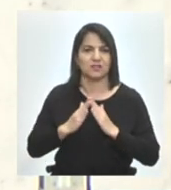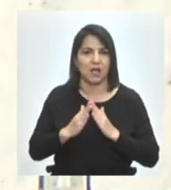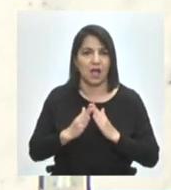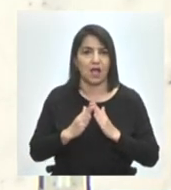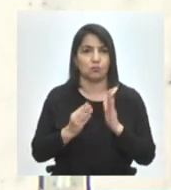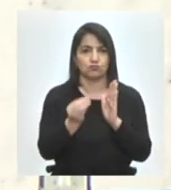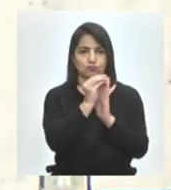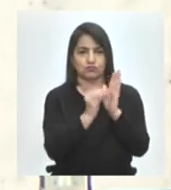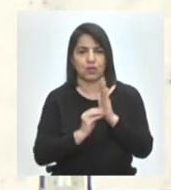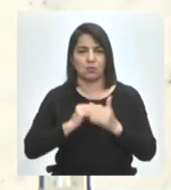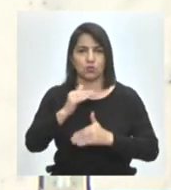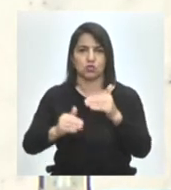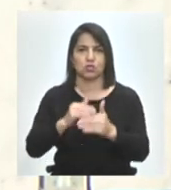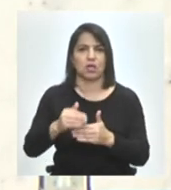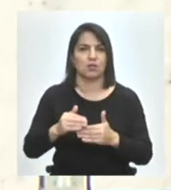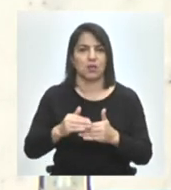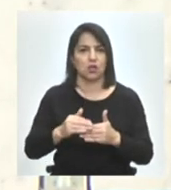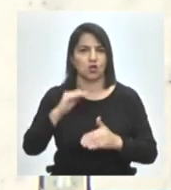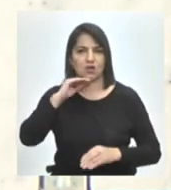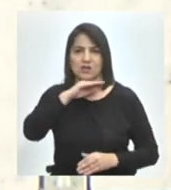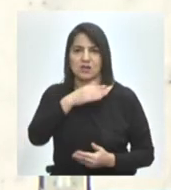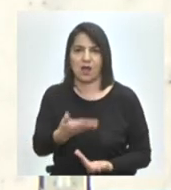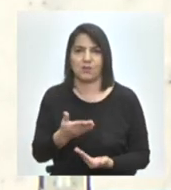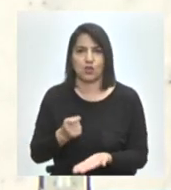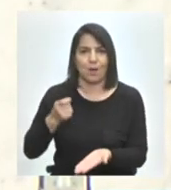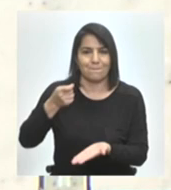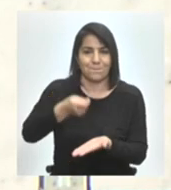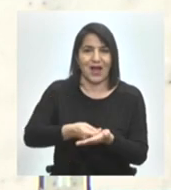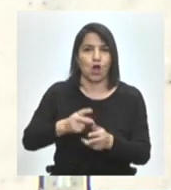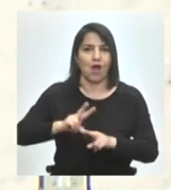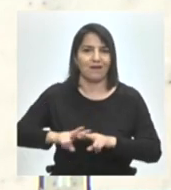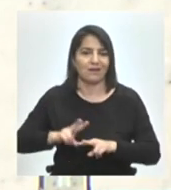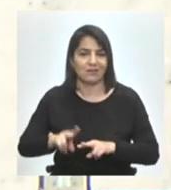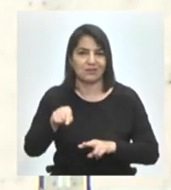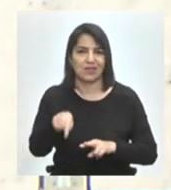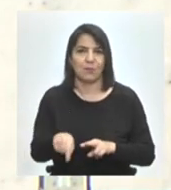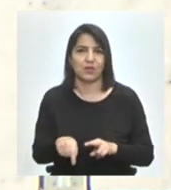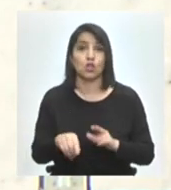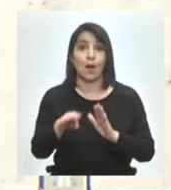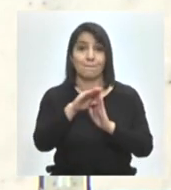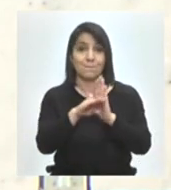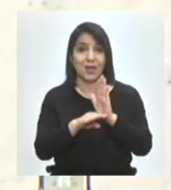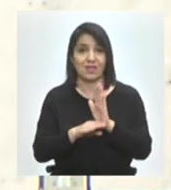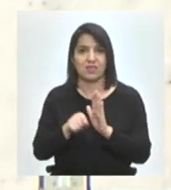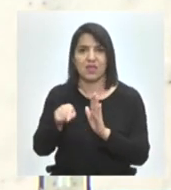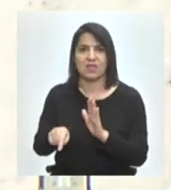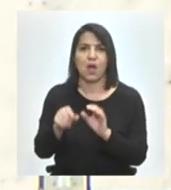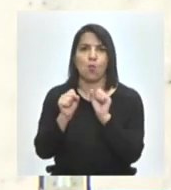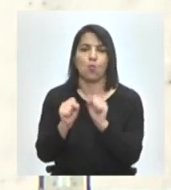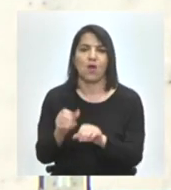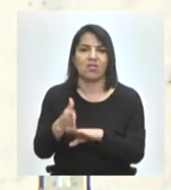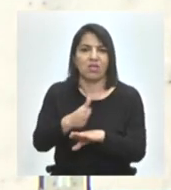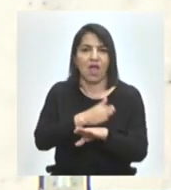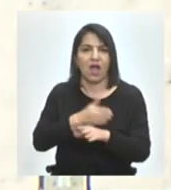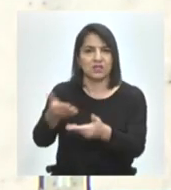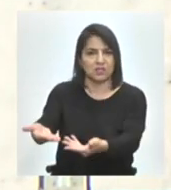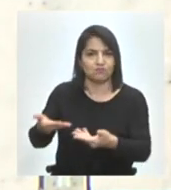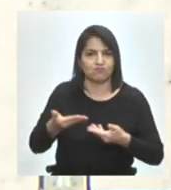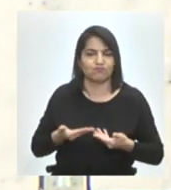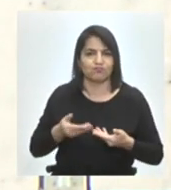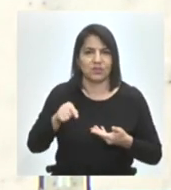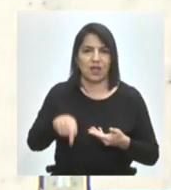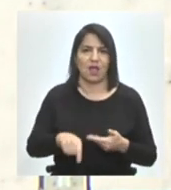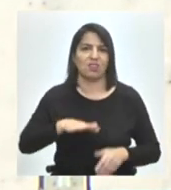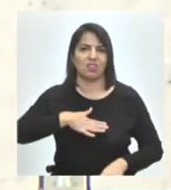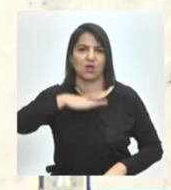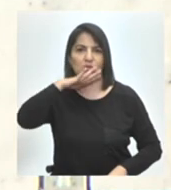procedimiento expedito para el cobro de rentas de arrendamiento junto a la medida precautoria de restitución anticipada de inmuebles con